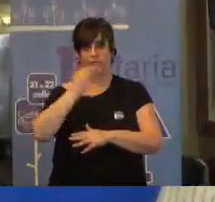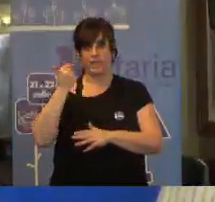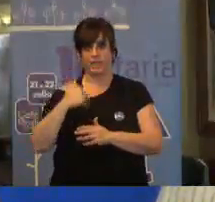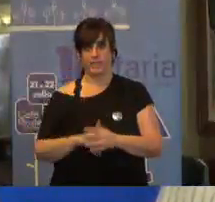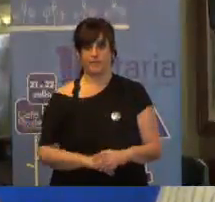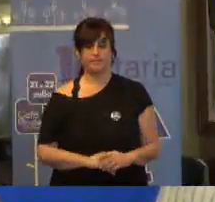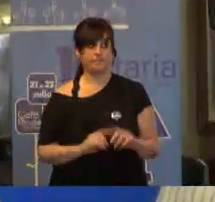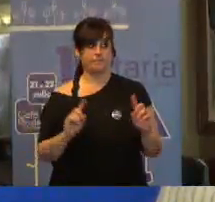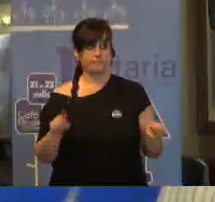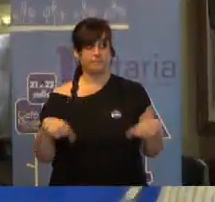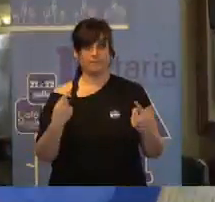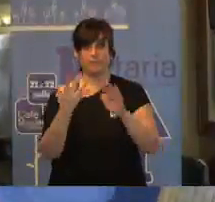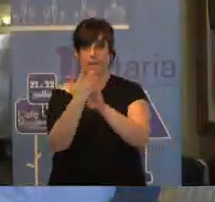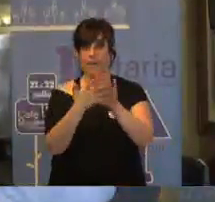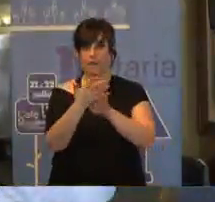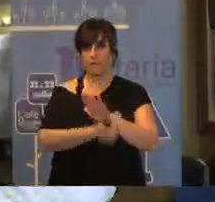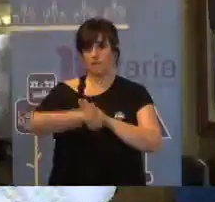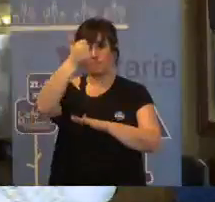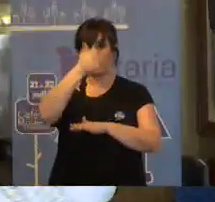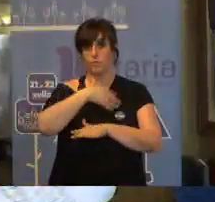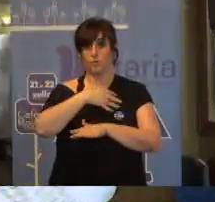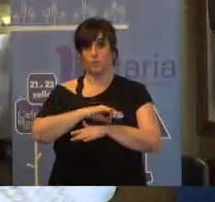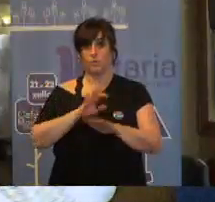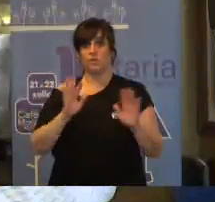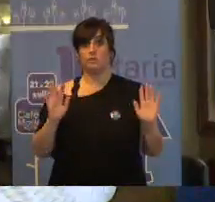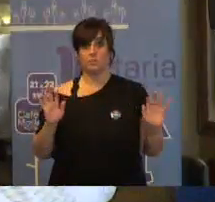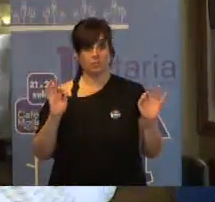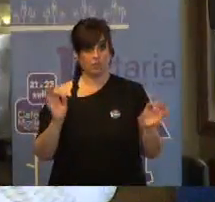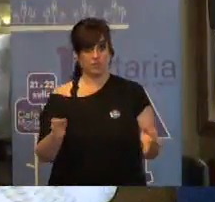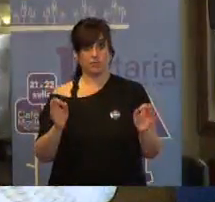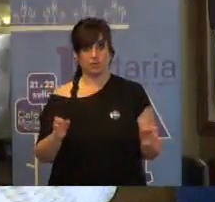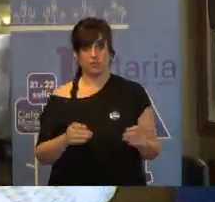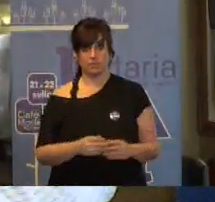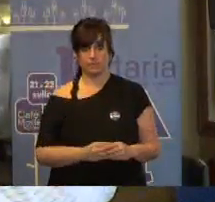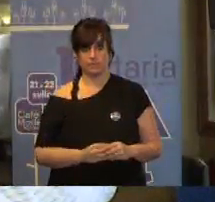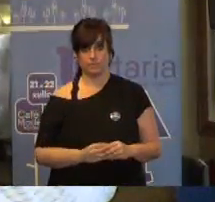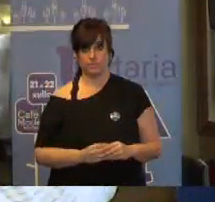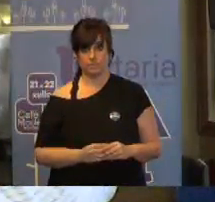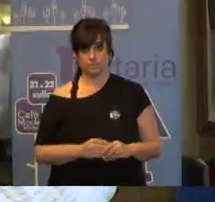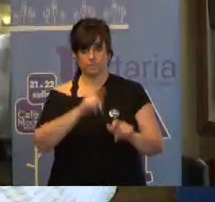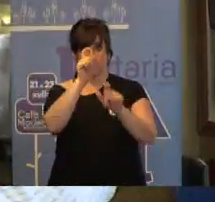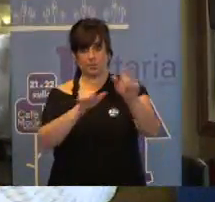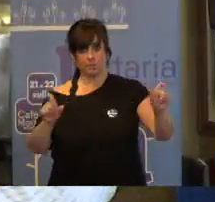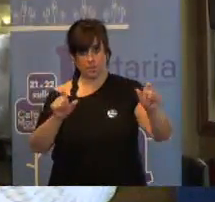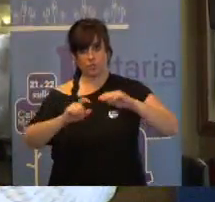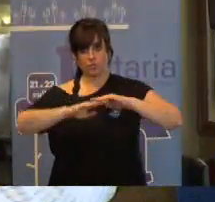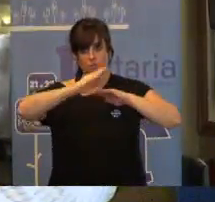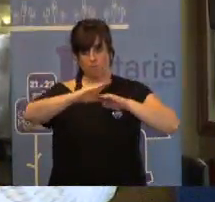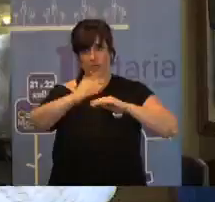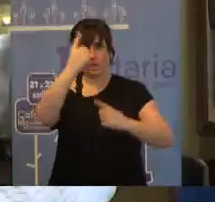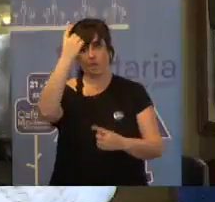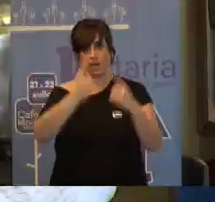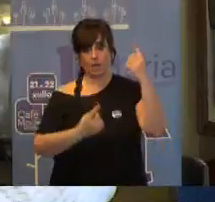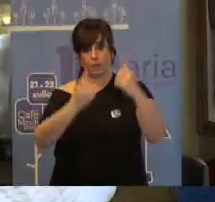debatir sobre eso, pero o certo é que xa hai persoas, hai mareas